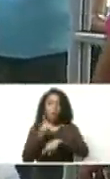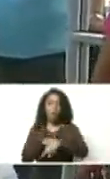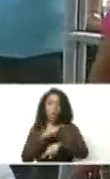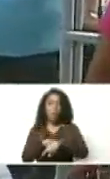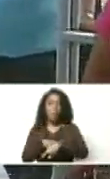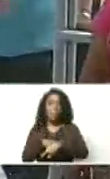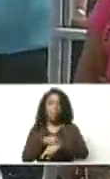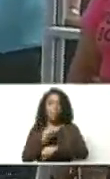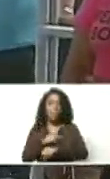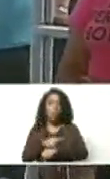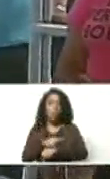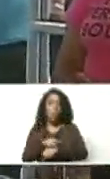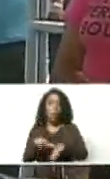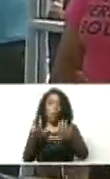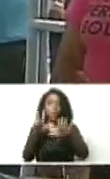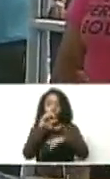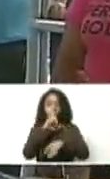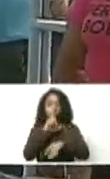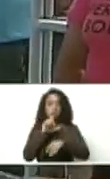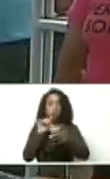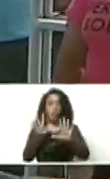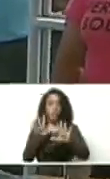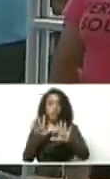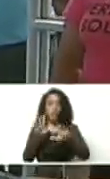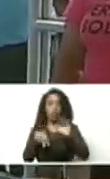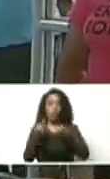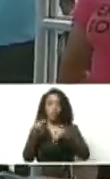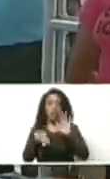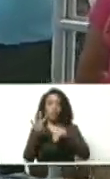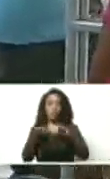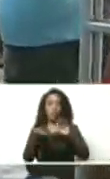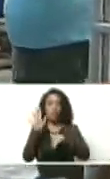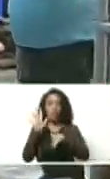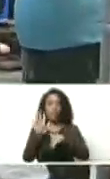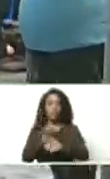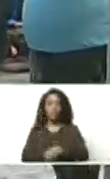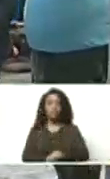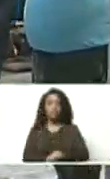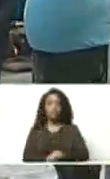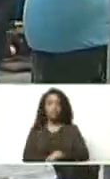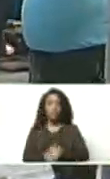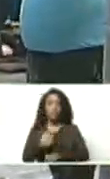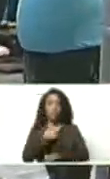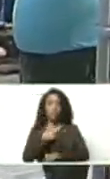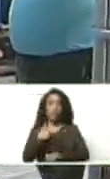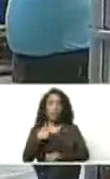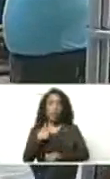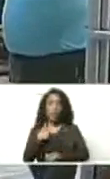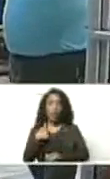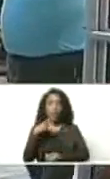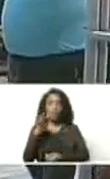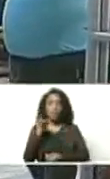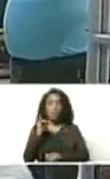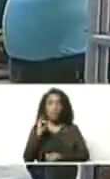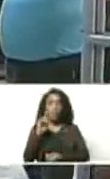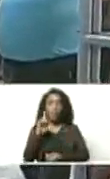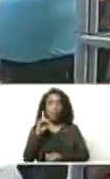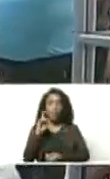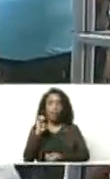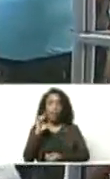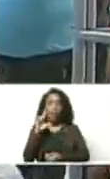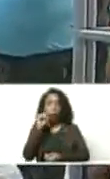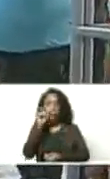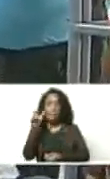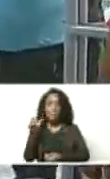temprana, 8 años, 10, 12, 14, 15. Yo quisiera que Fidel, aquí tenemos a